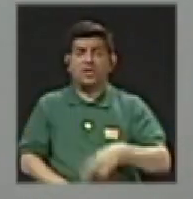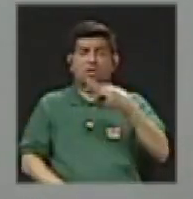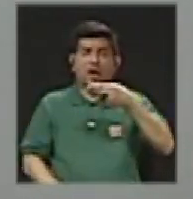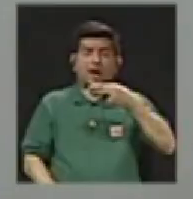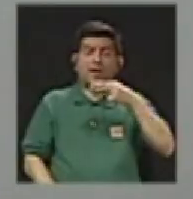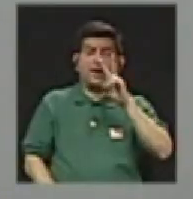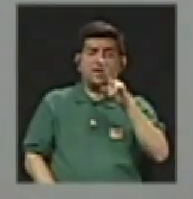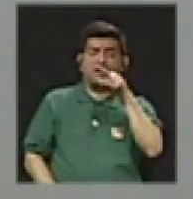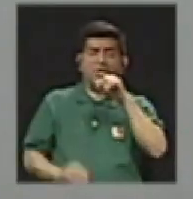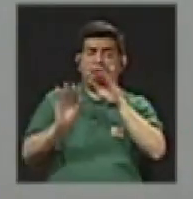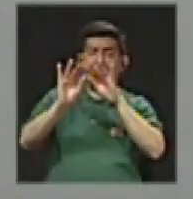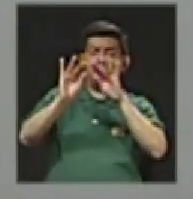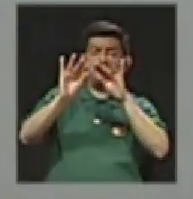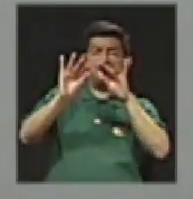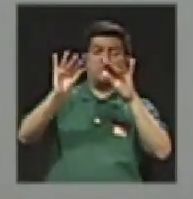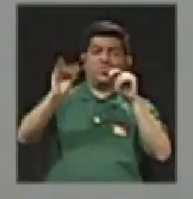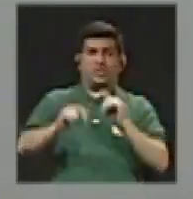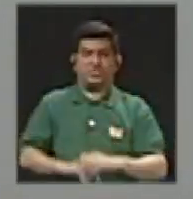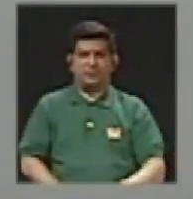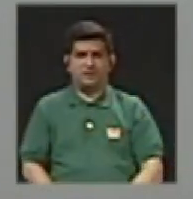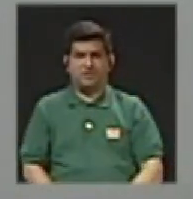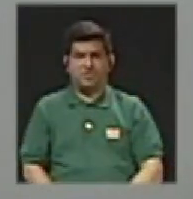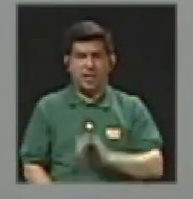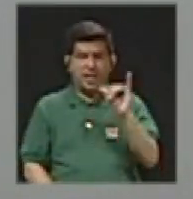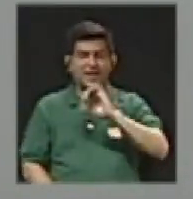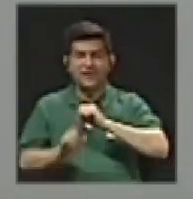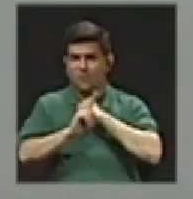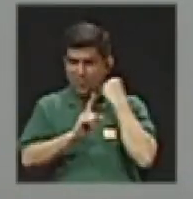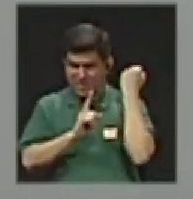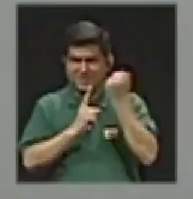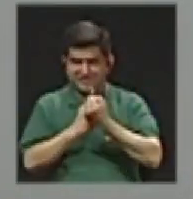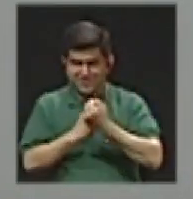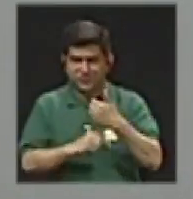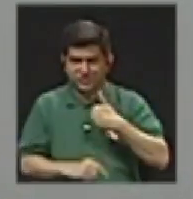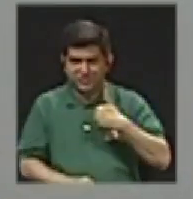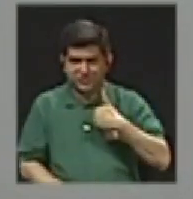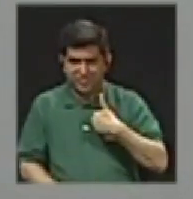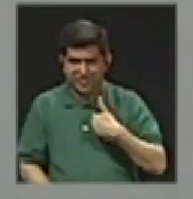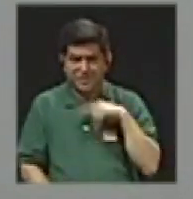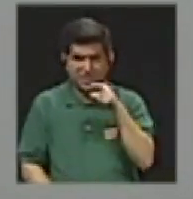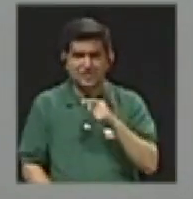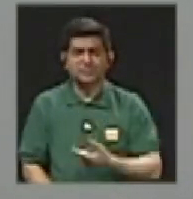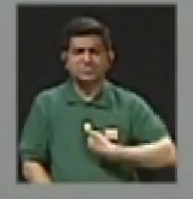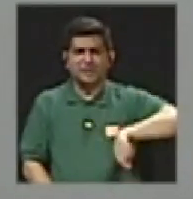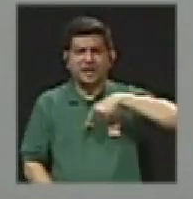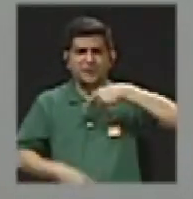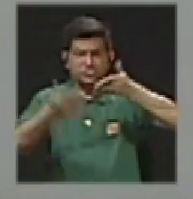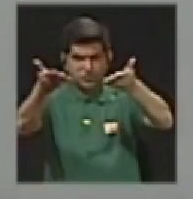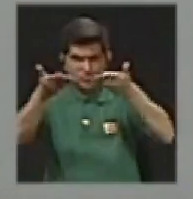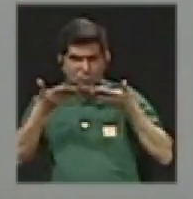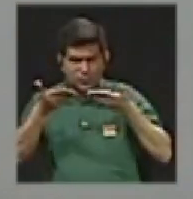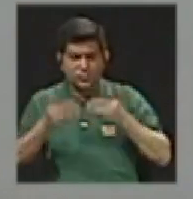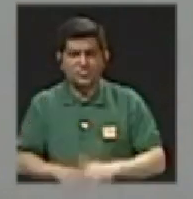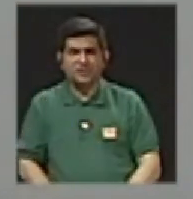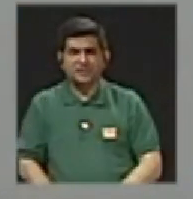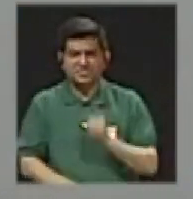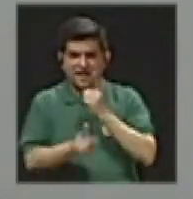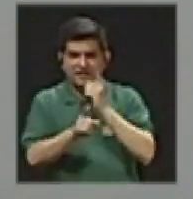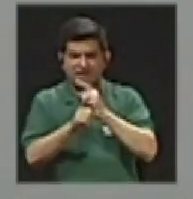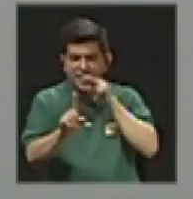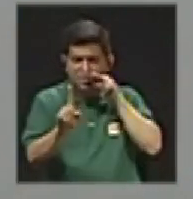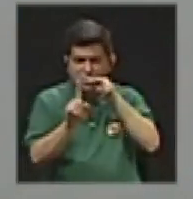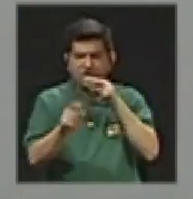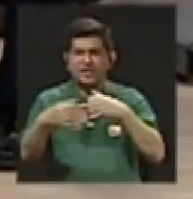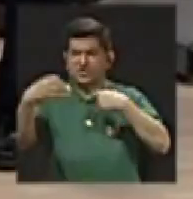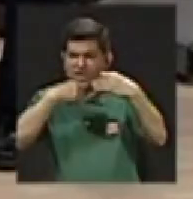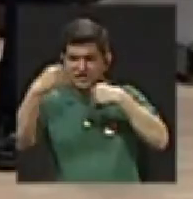veo diluido. Sí. Bueno, estábamos en esa, y usted nos viene a proveer de la óptica. Cuéntenos un